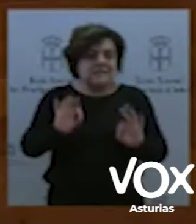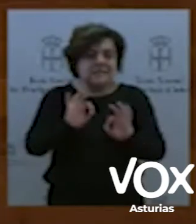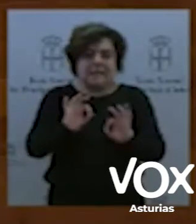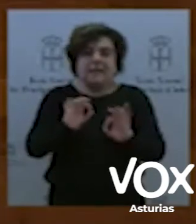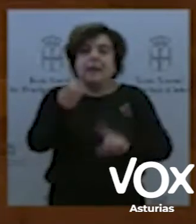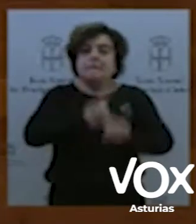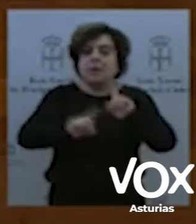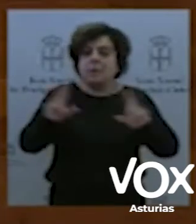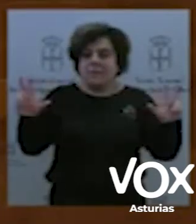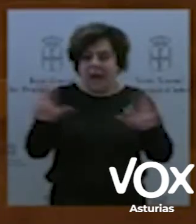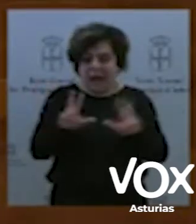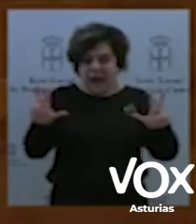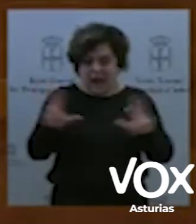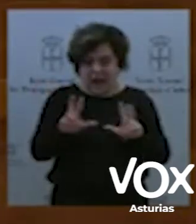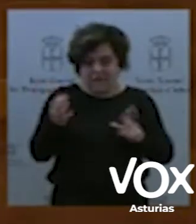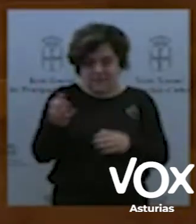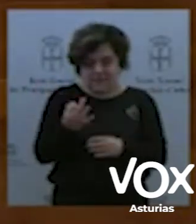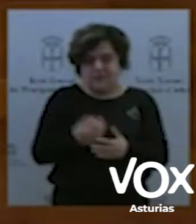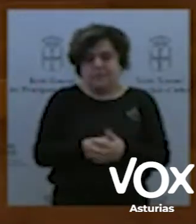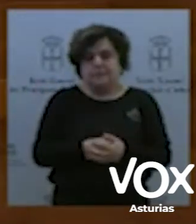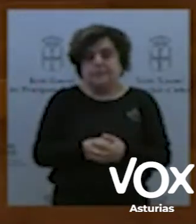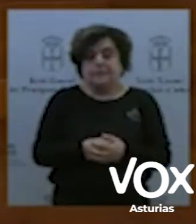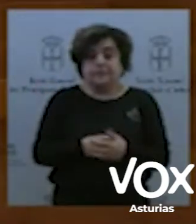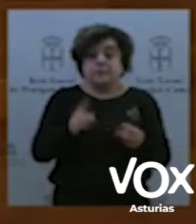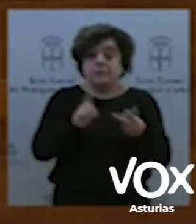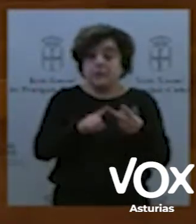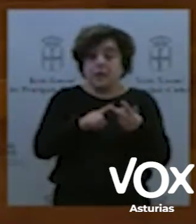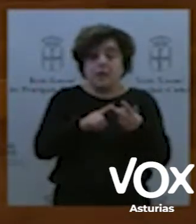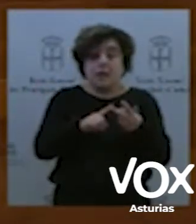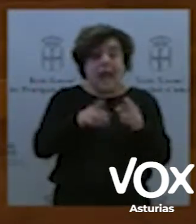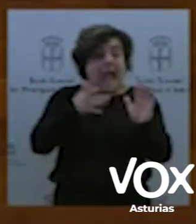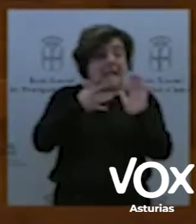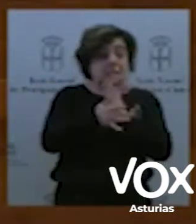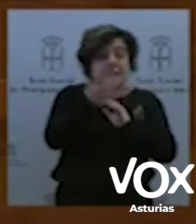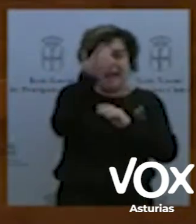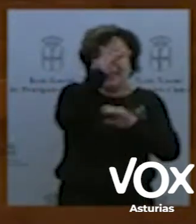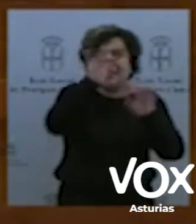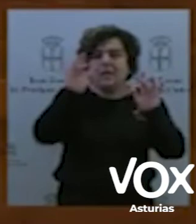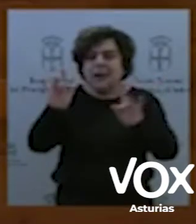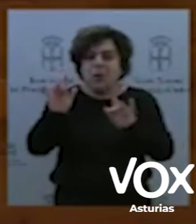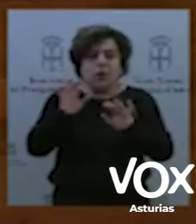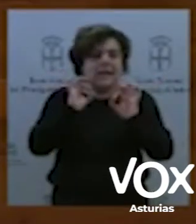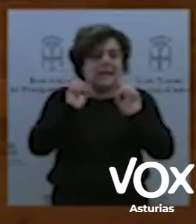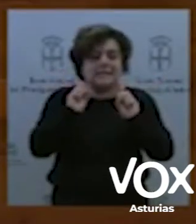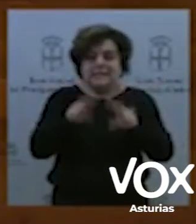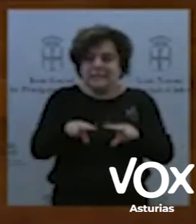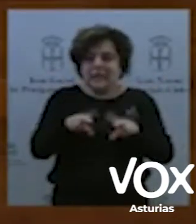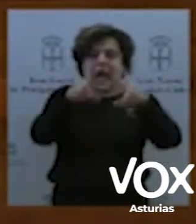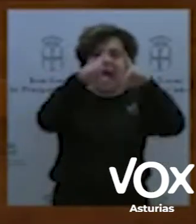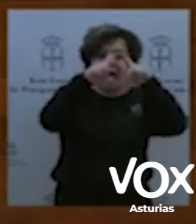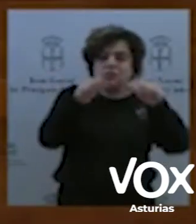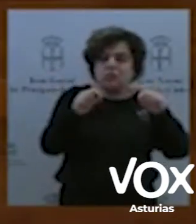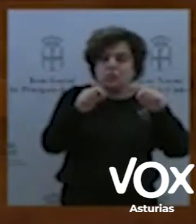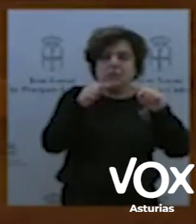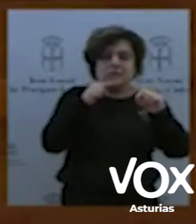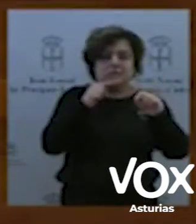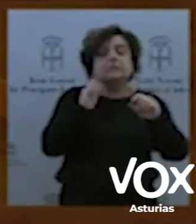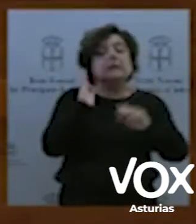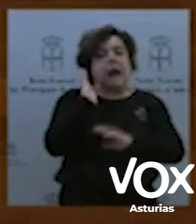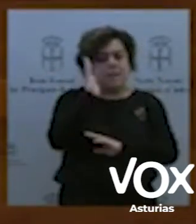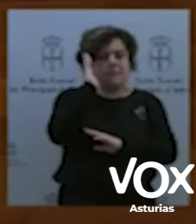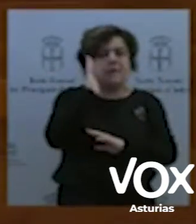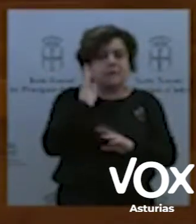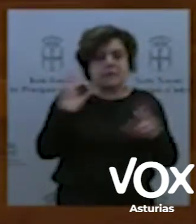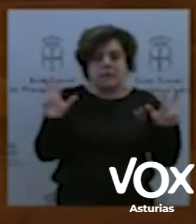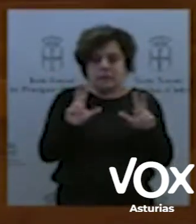Segundo, explicar sin demagogia a los asturianos que Asturias está gravemente amenazada por las consecuencias de un suicidio